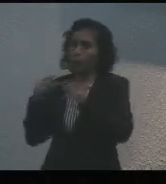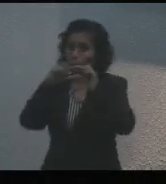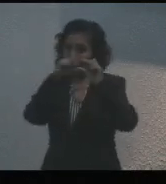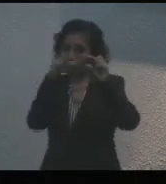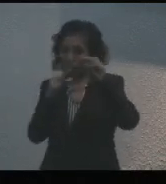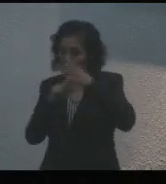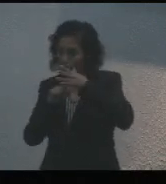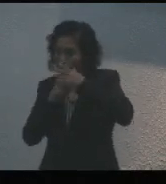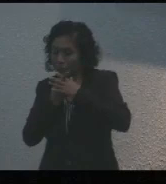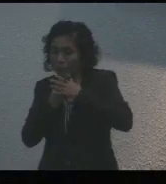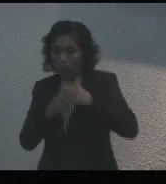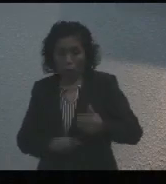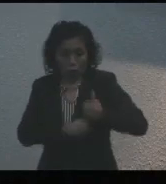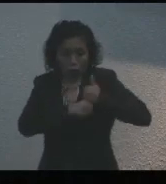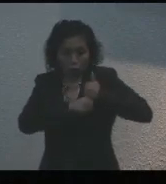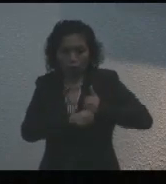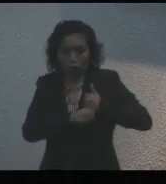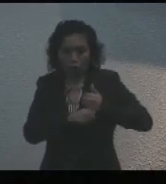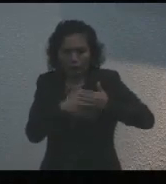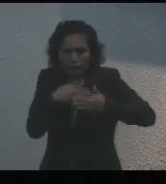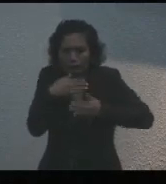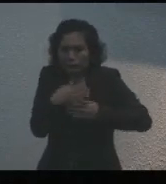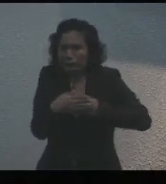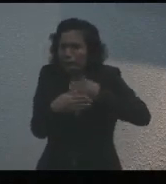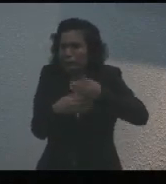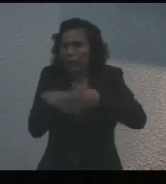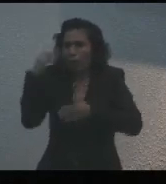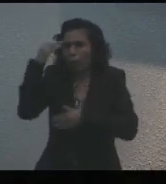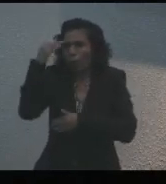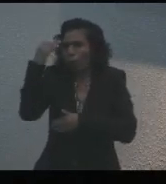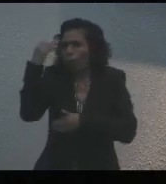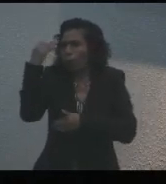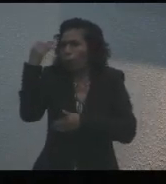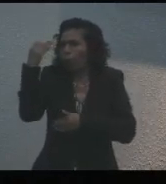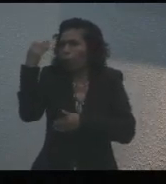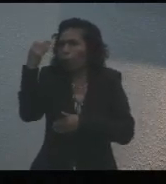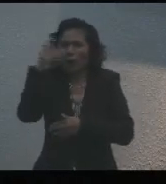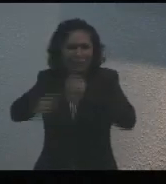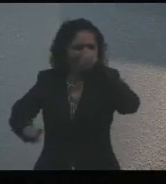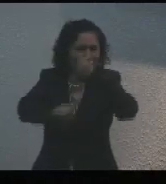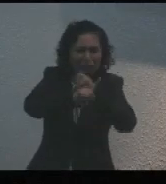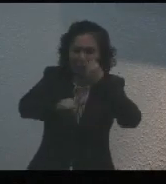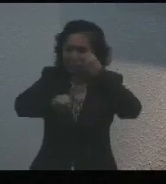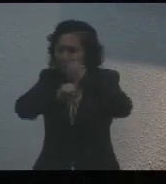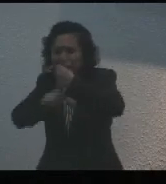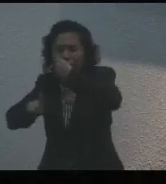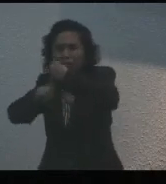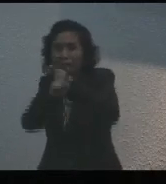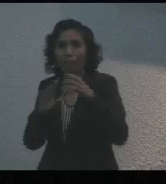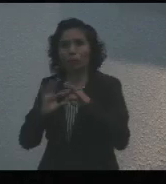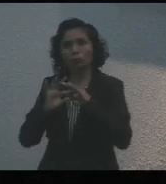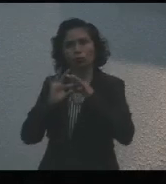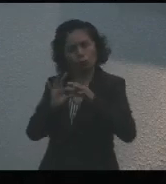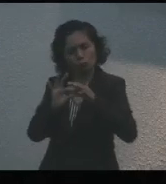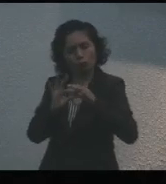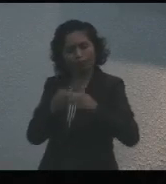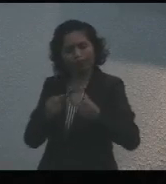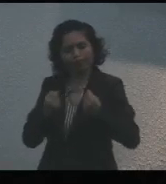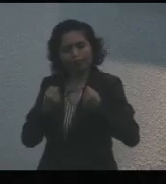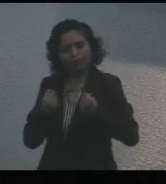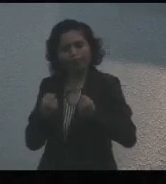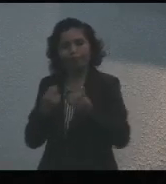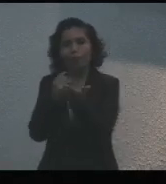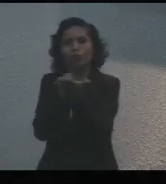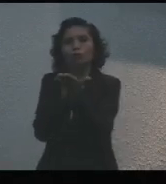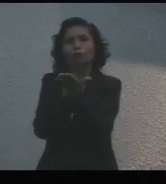hoy, nuestras Fuerzas Armadas han atravesado tiempos, sorteando dificultades, pero siempre unidas en su coraje y en su